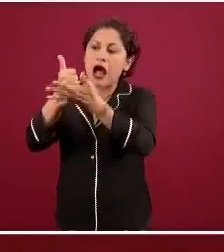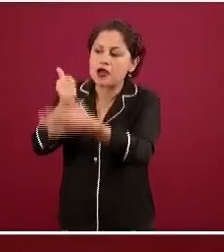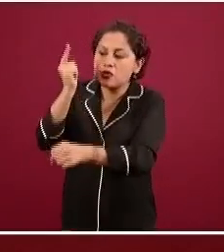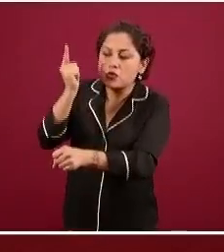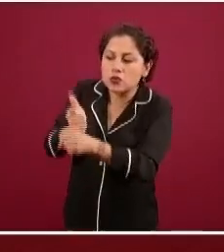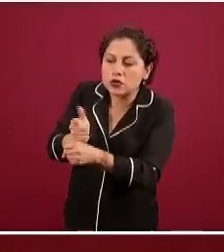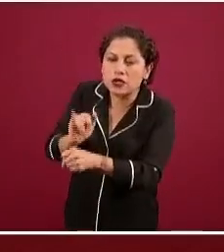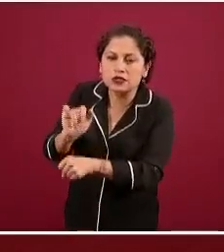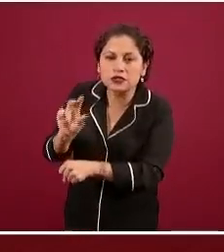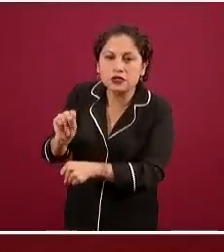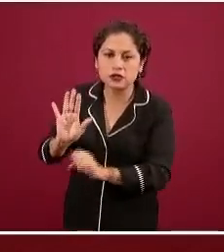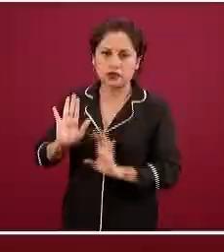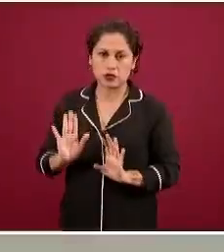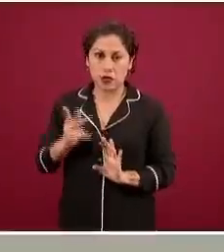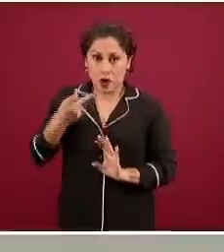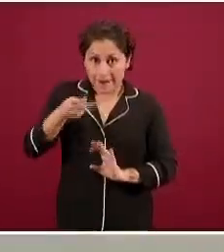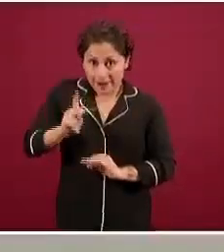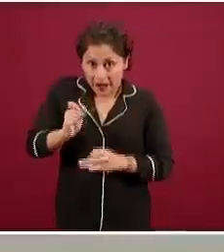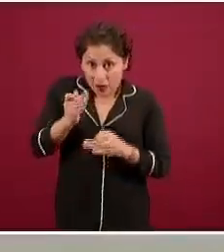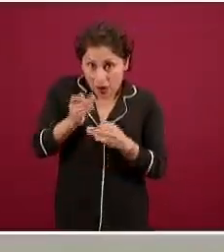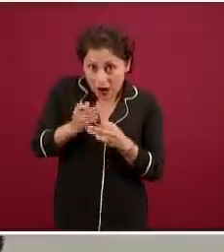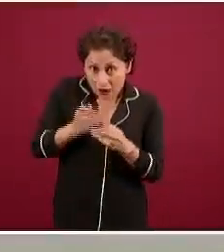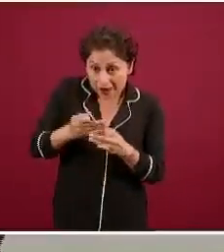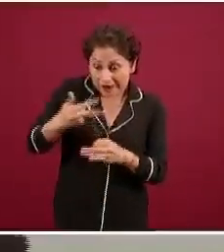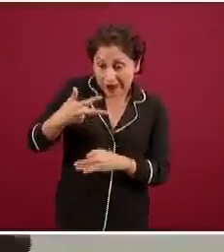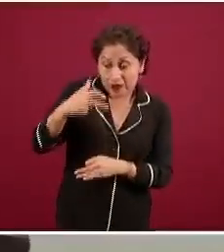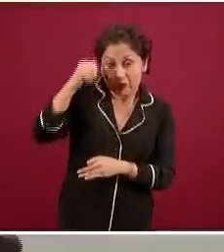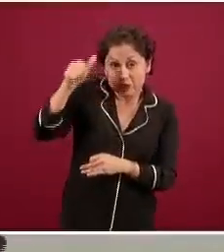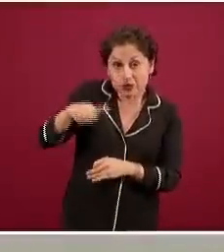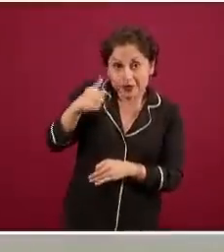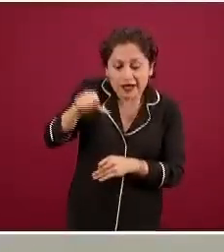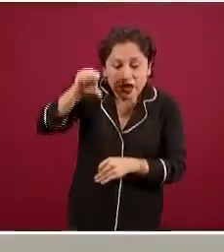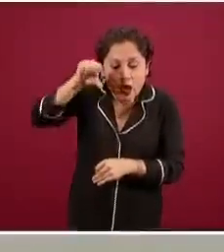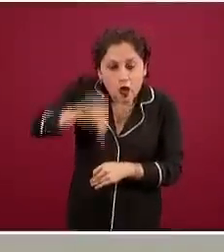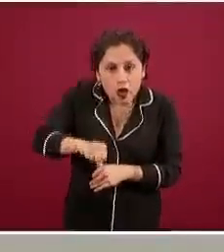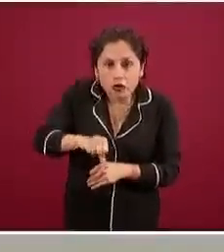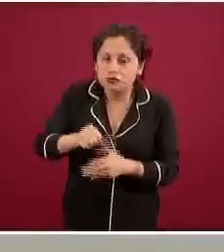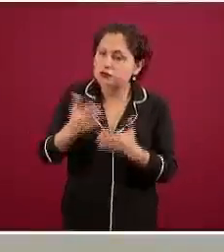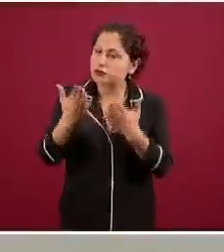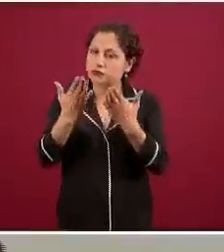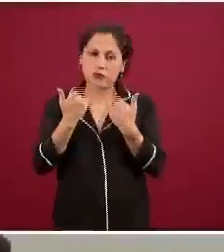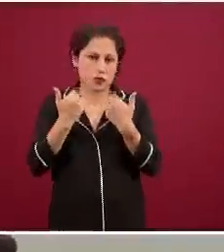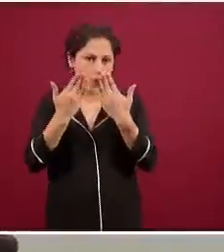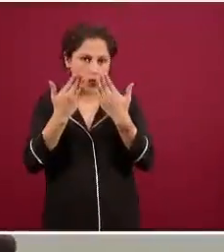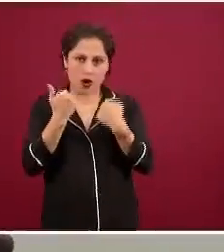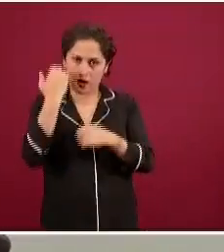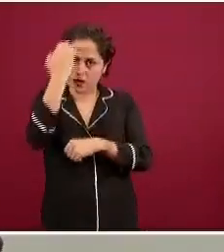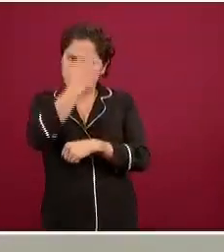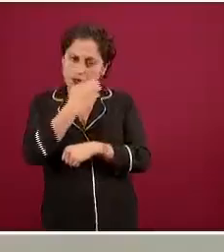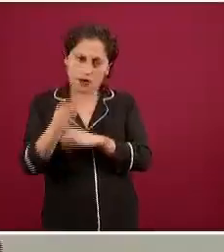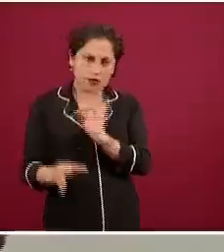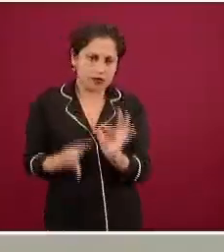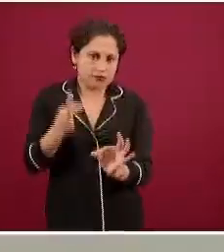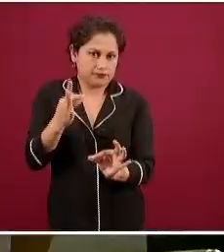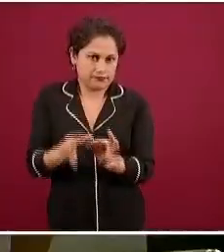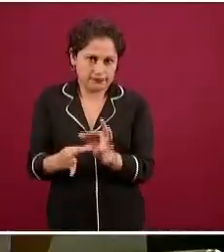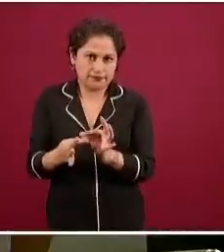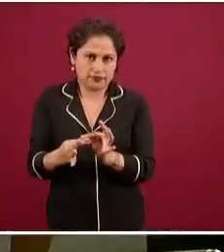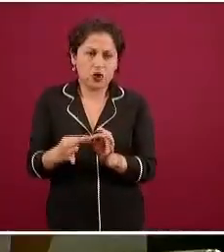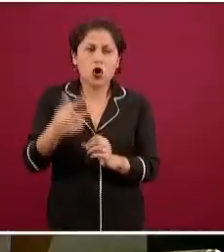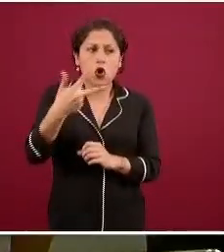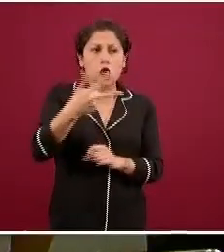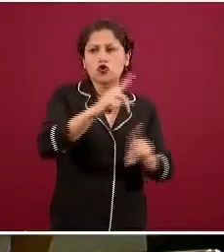abril, esas pruebas carecen de validez y de utilidad, y por eso, aunque hay más de 18 marcas en el mundo, ninguna